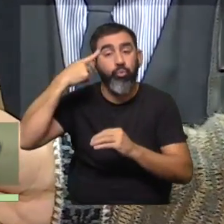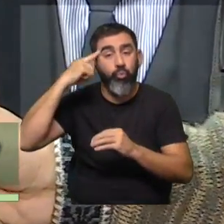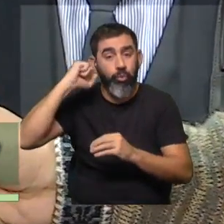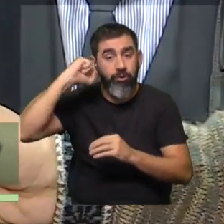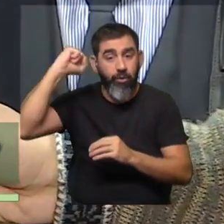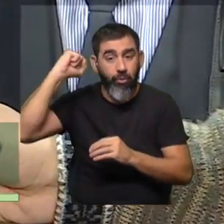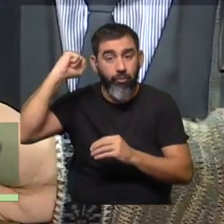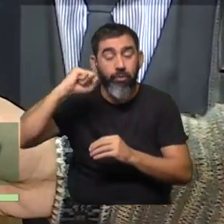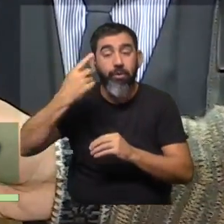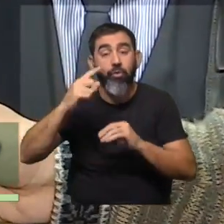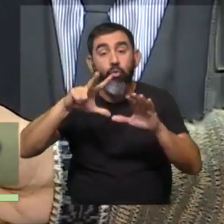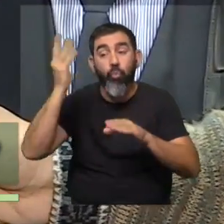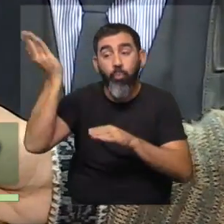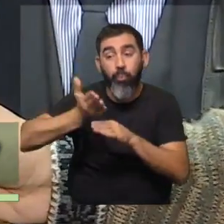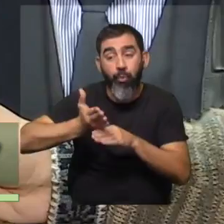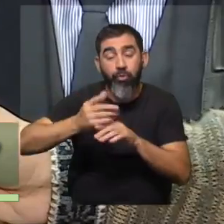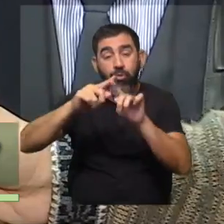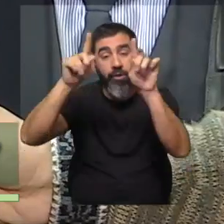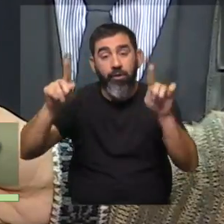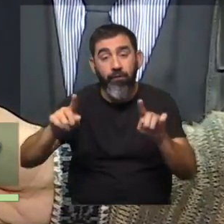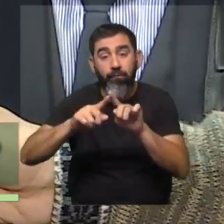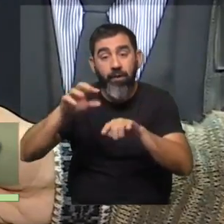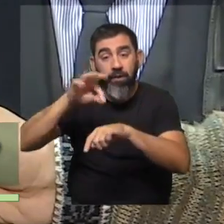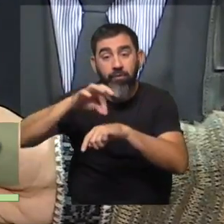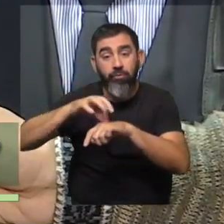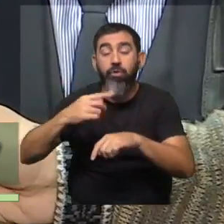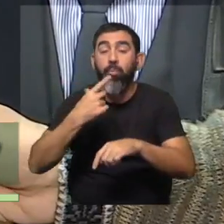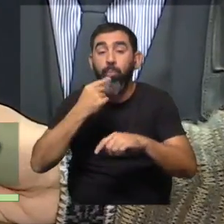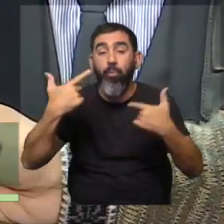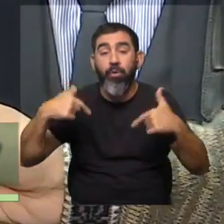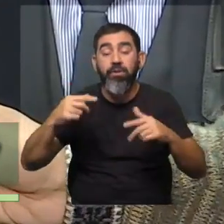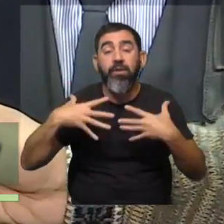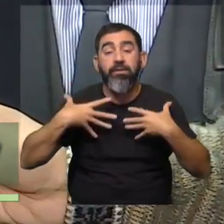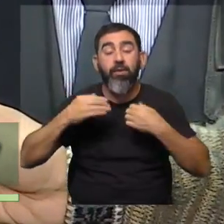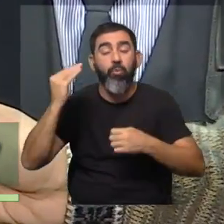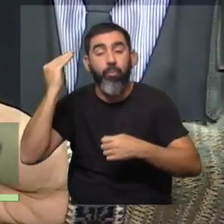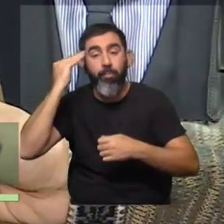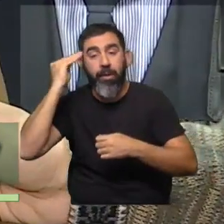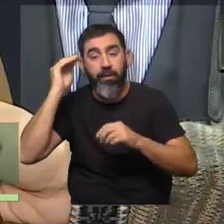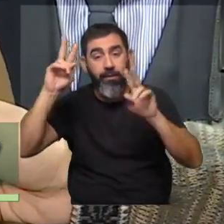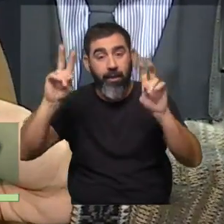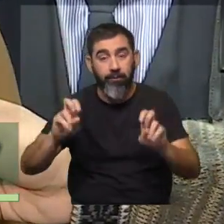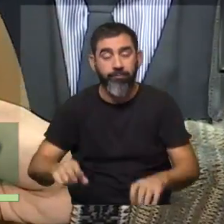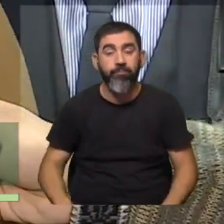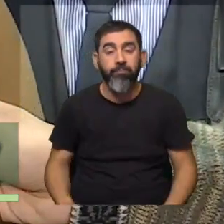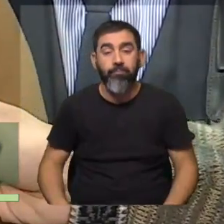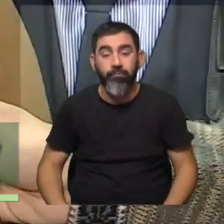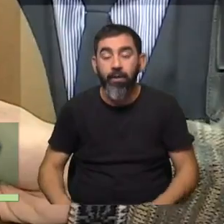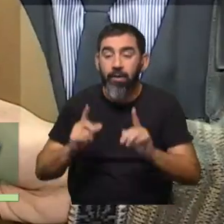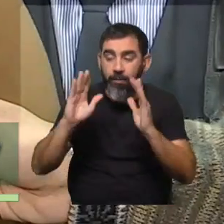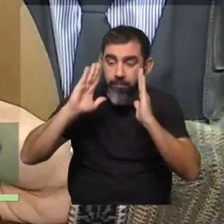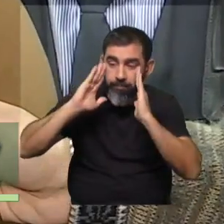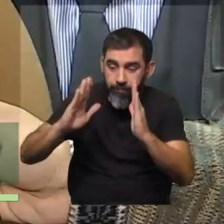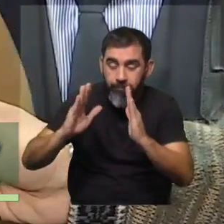vida el 18% de la certificaciones médicas dentro del Ministerio del interior son por temas de Salud Mental y entendemos que que se le debería dar